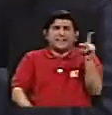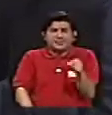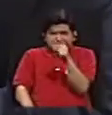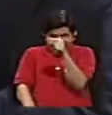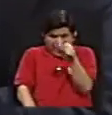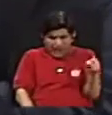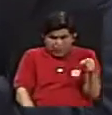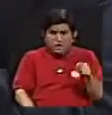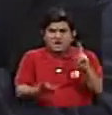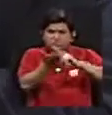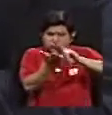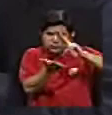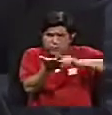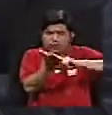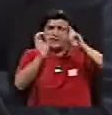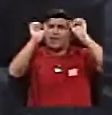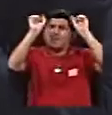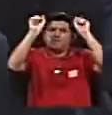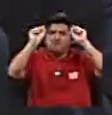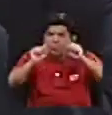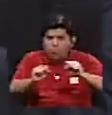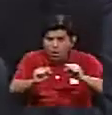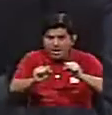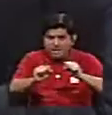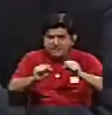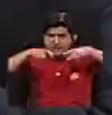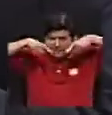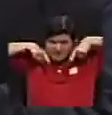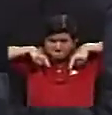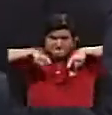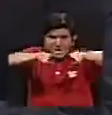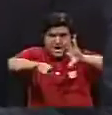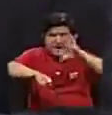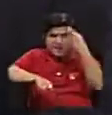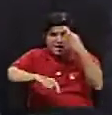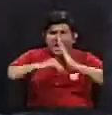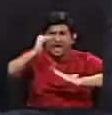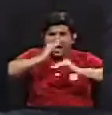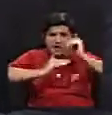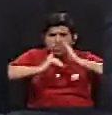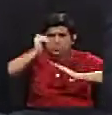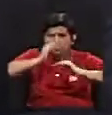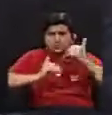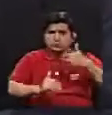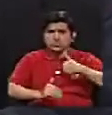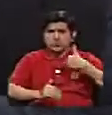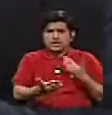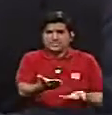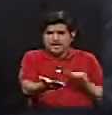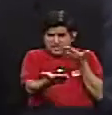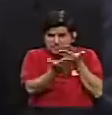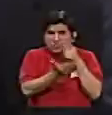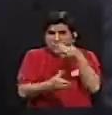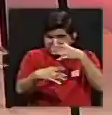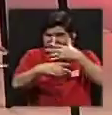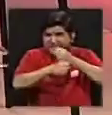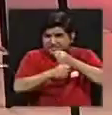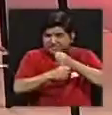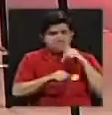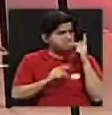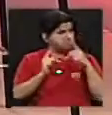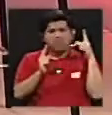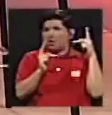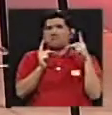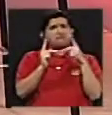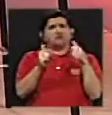nulidad del contrato puede ir paralelamente a la construcción de la propuesta que ustedes están haciendo?